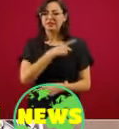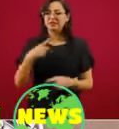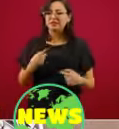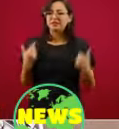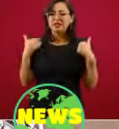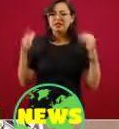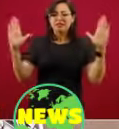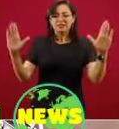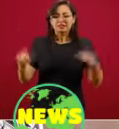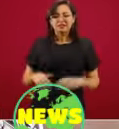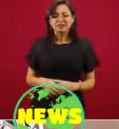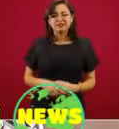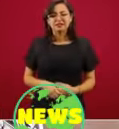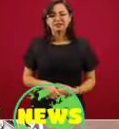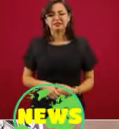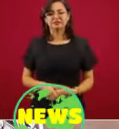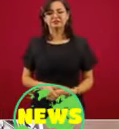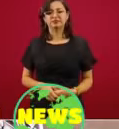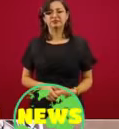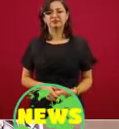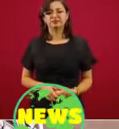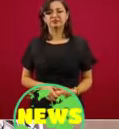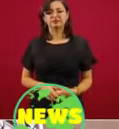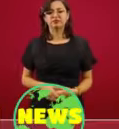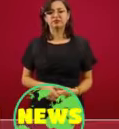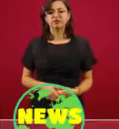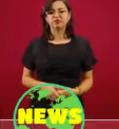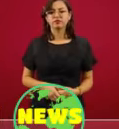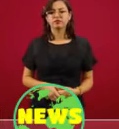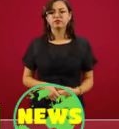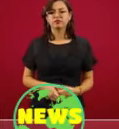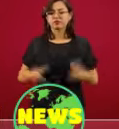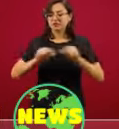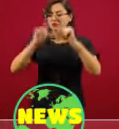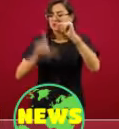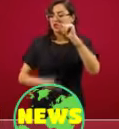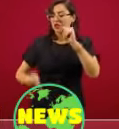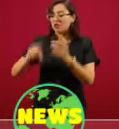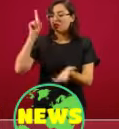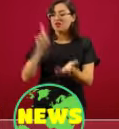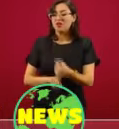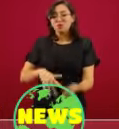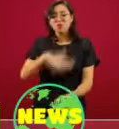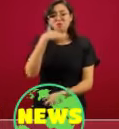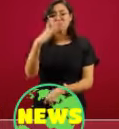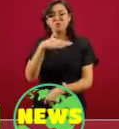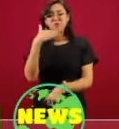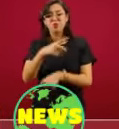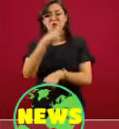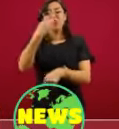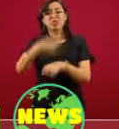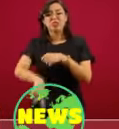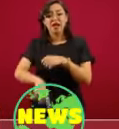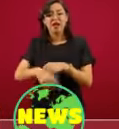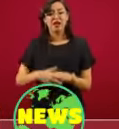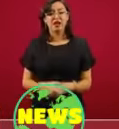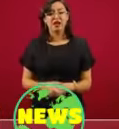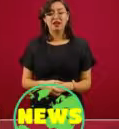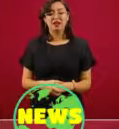el daño que causó la corrupción en México, el daño que